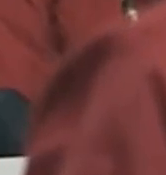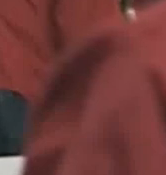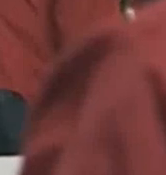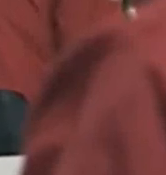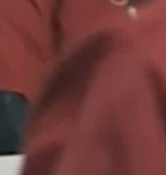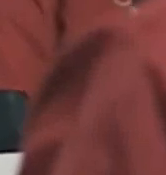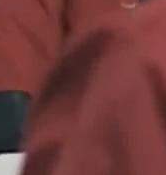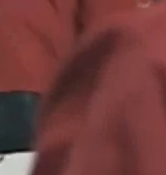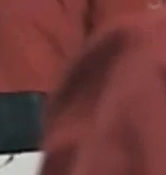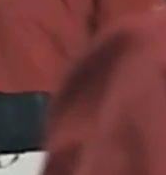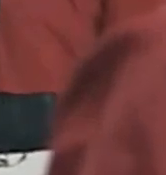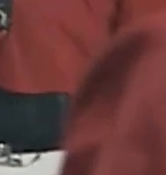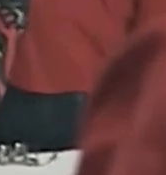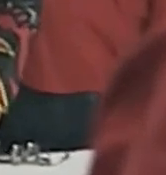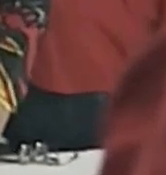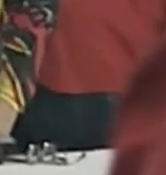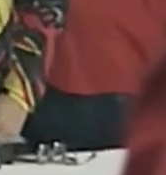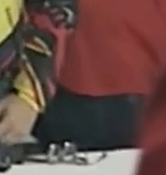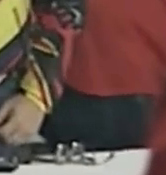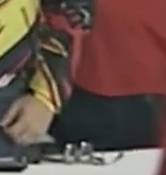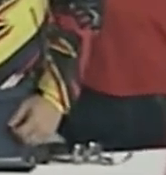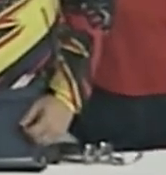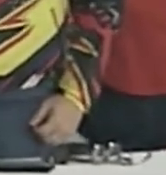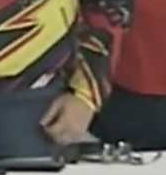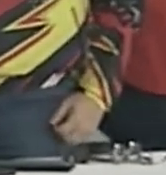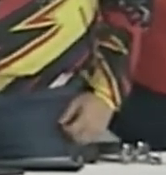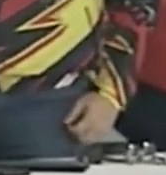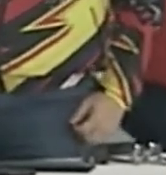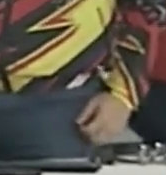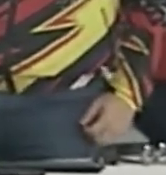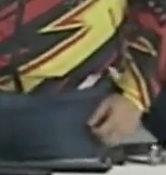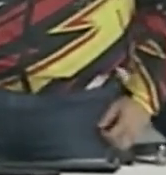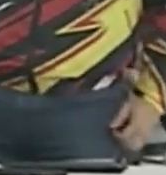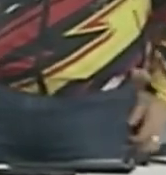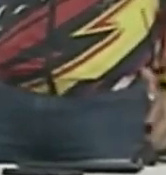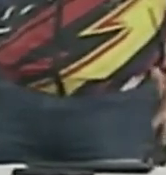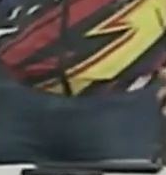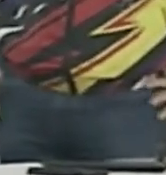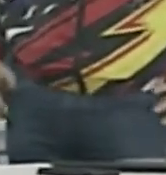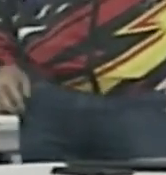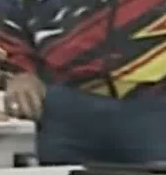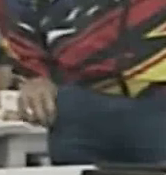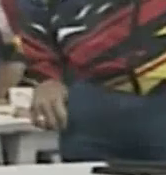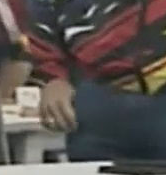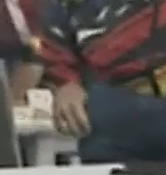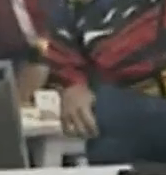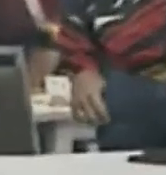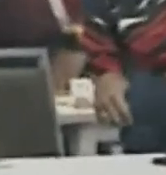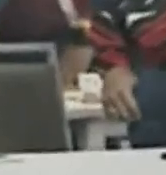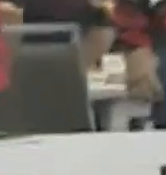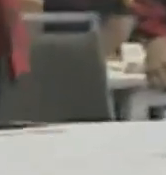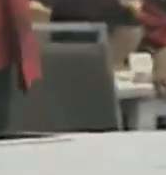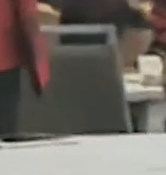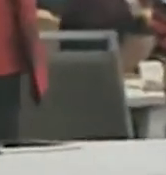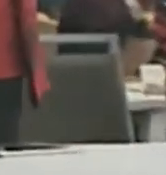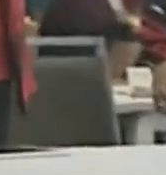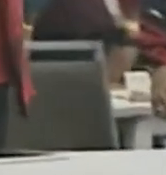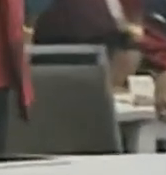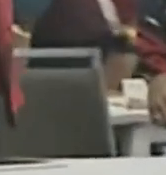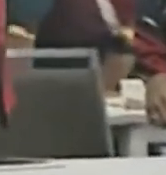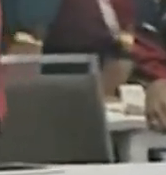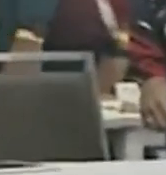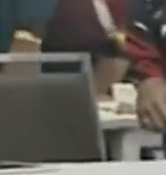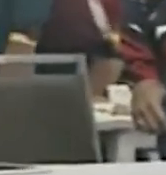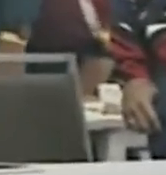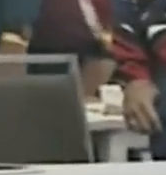polo patriótico en expansión en la calle en todo el país. El segundo anillo, el de consolidar el territorio del movimiento popular, es decir, el poder popular, y